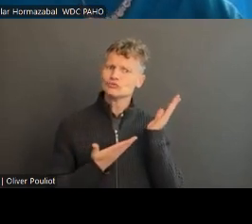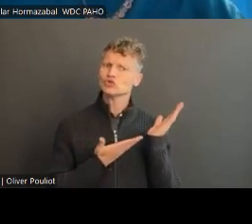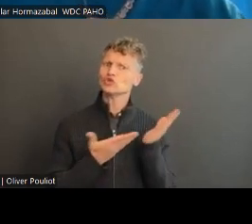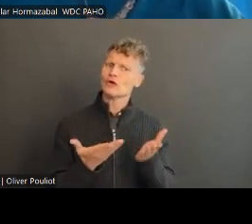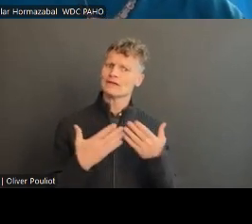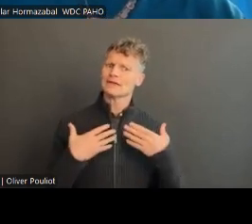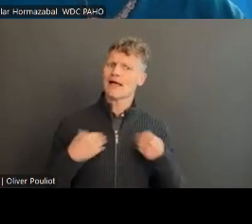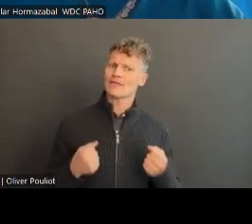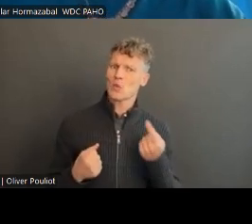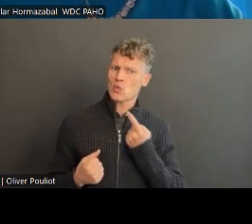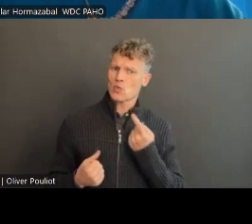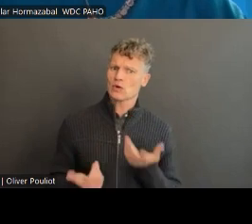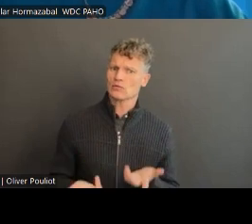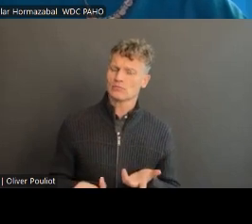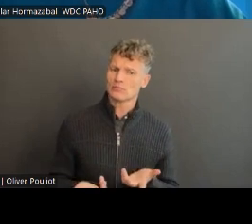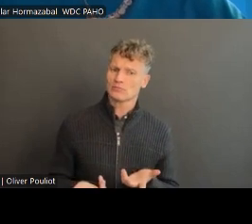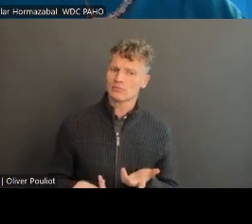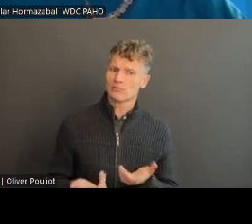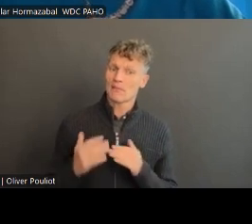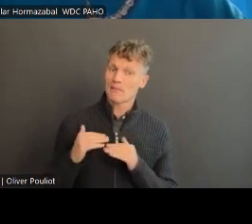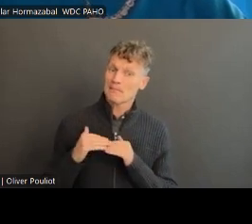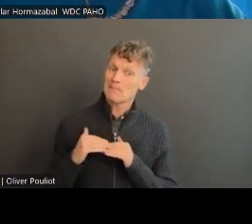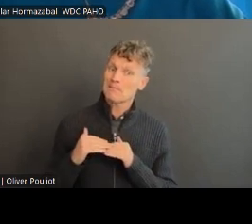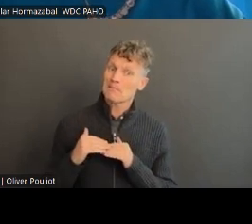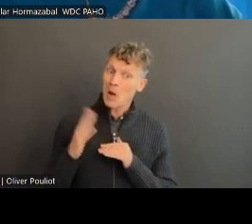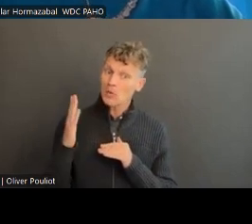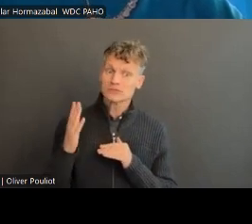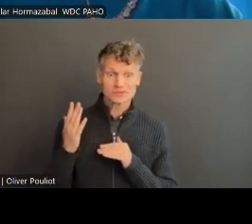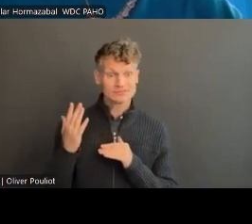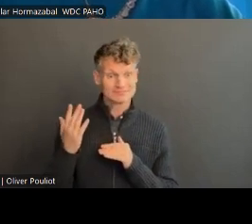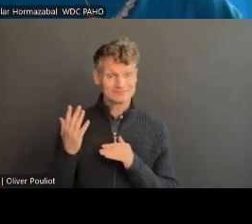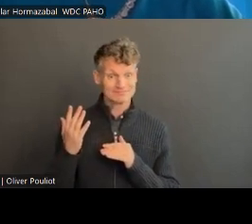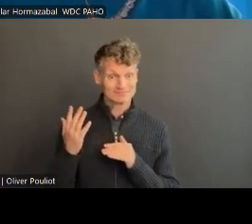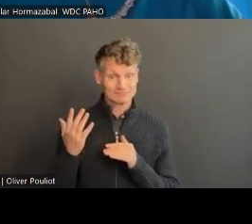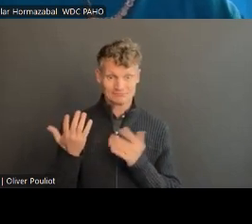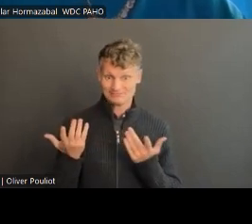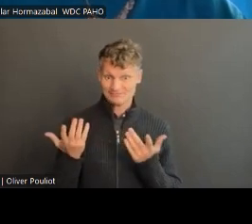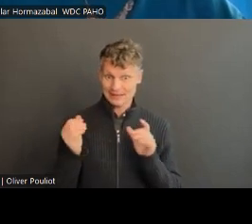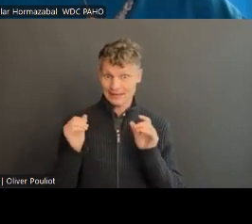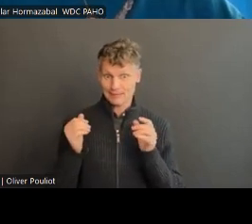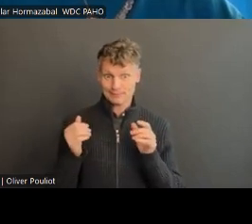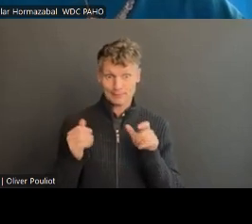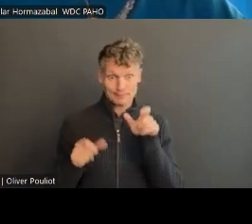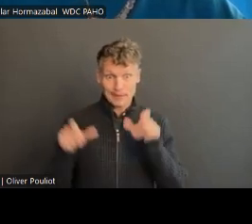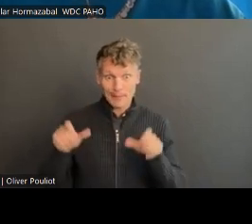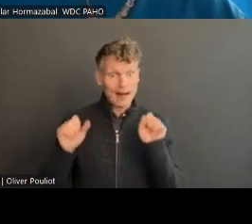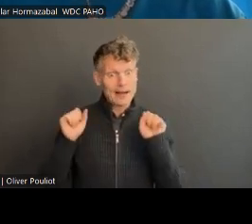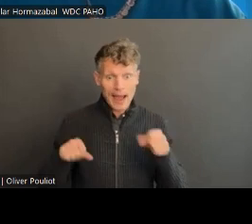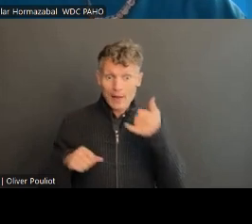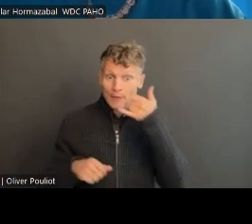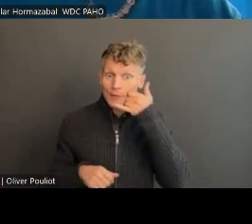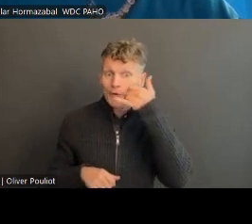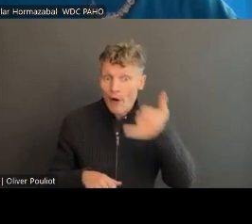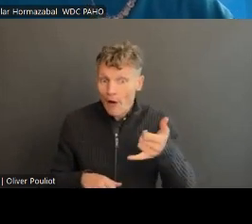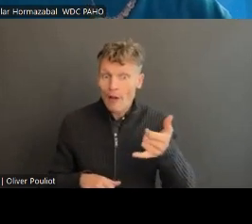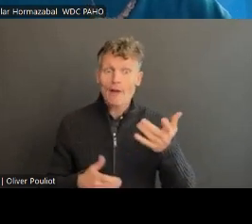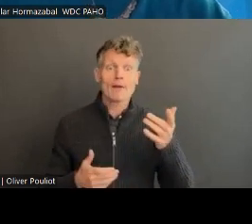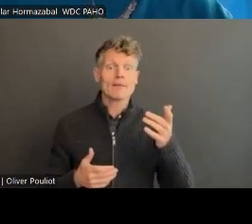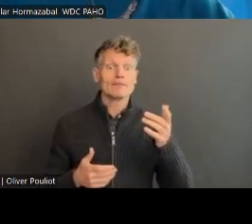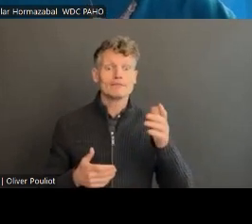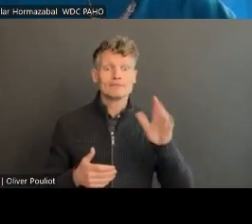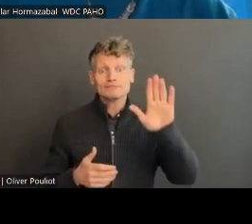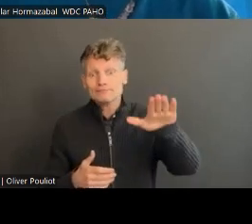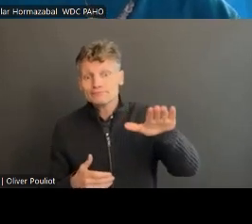contactar los servicios para mirar esta continuidad de la atención, ¿cierto? Y el vínculo con los servicios. Pero sin duda tenemos una